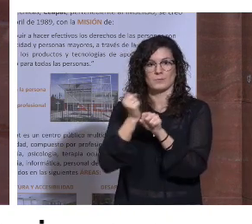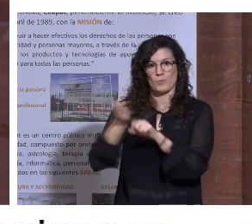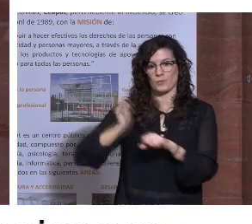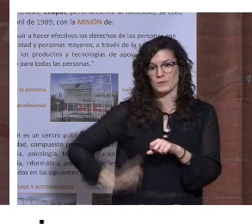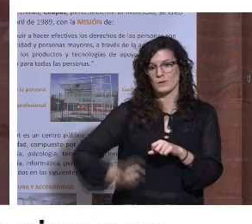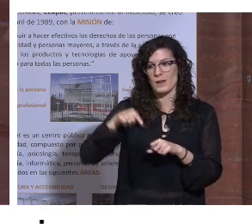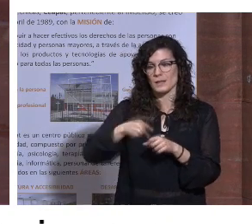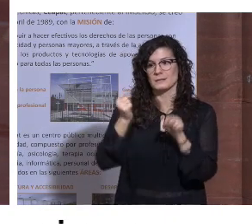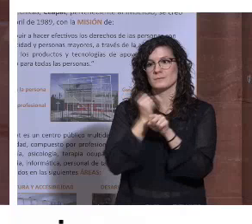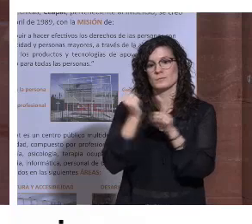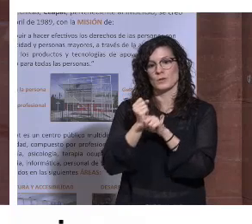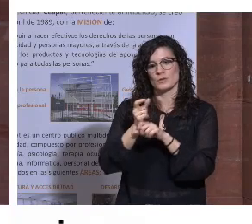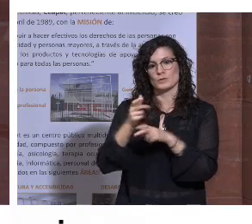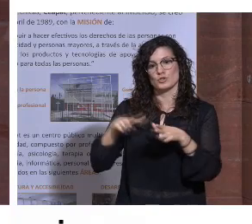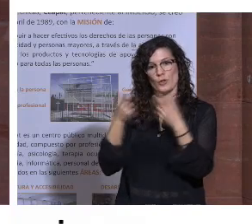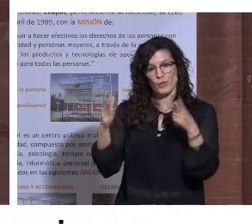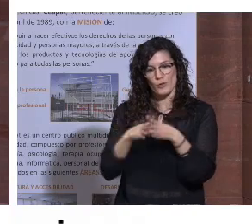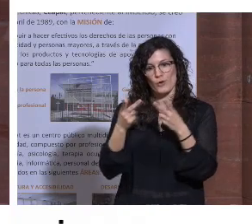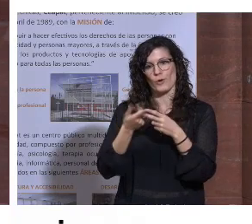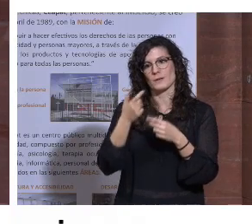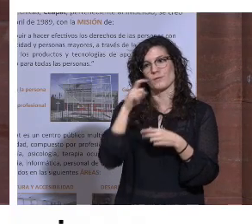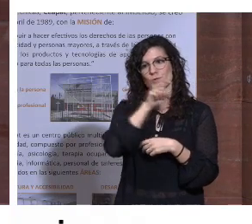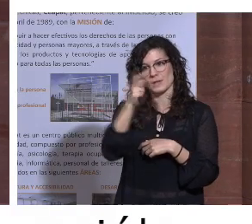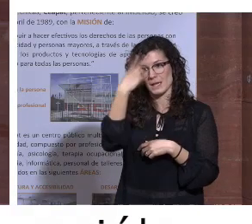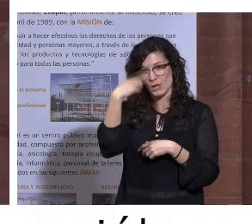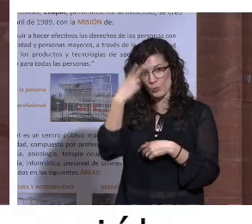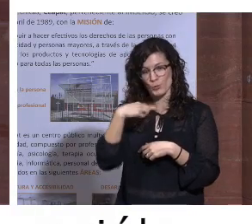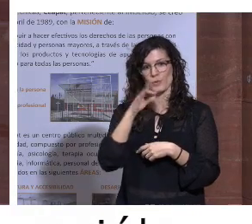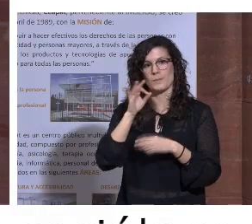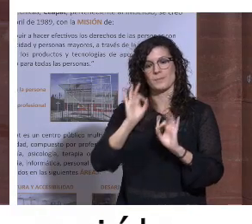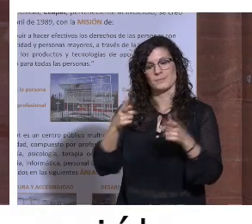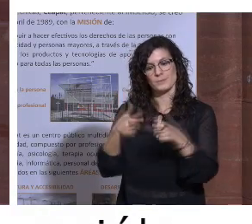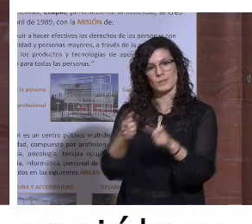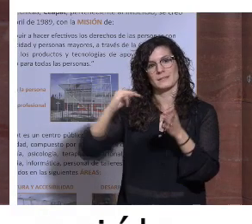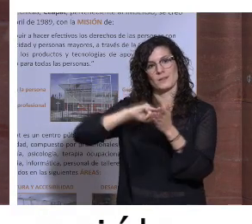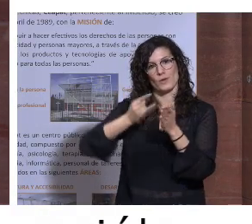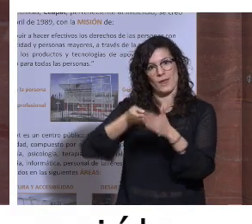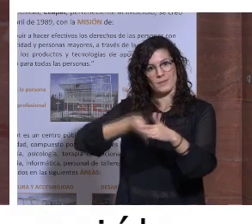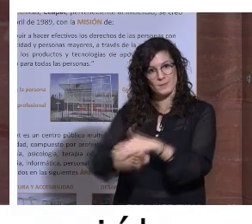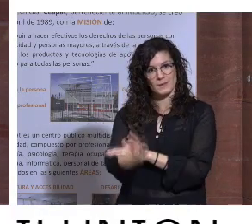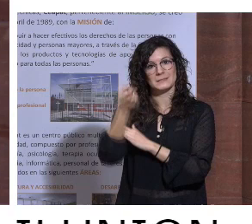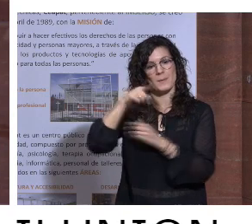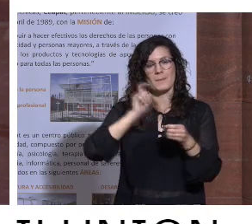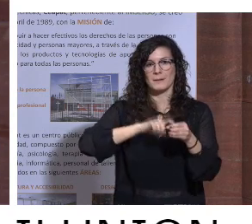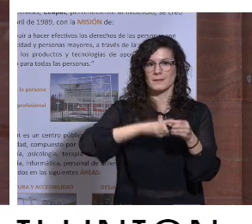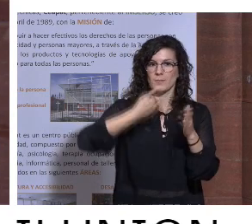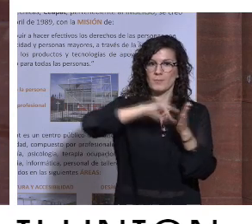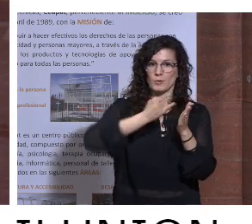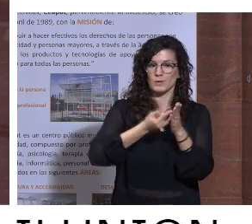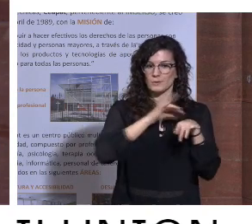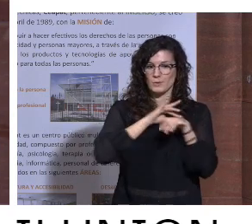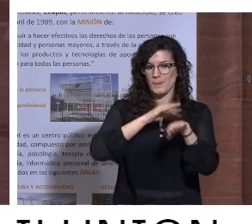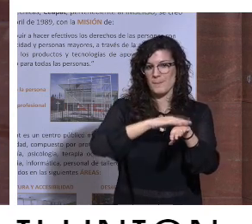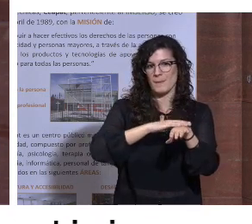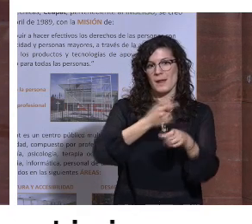sociólogo en el equipo de estudios e investigación de Illunion Tecnología y Accesibilidad. Participa en proyectos orientados a identificar necesidades de